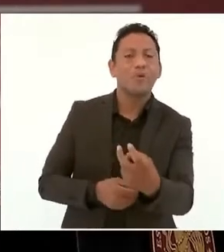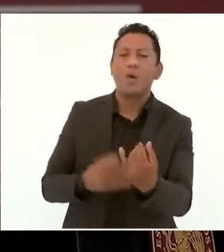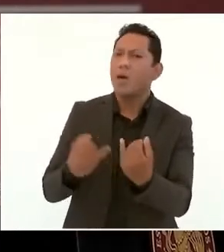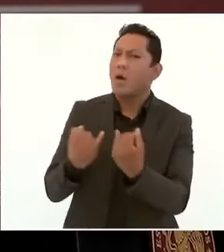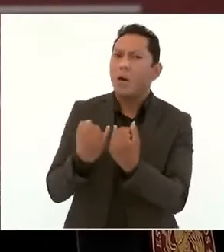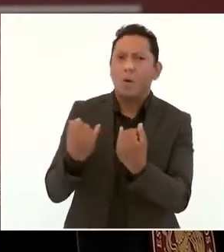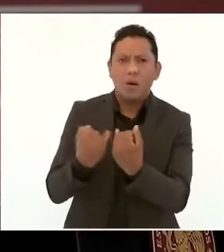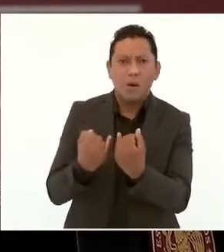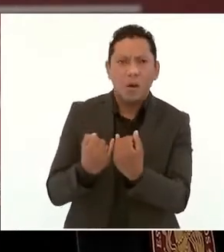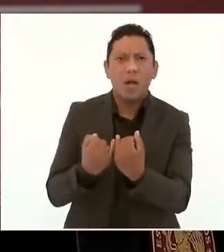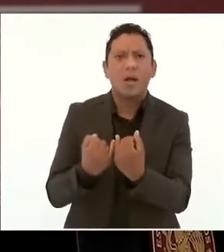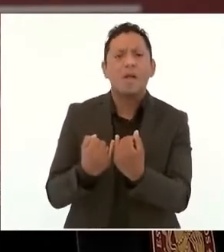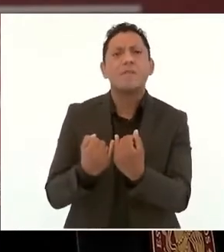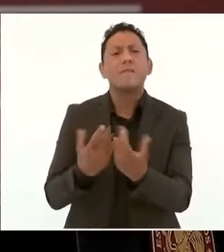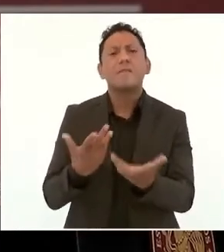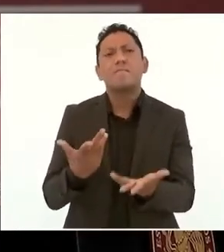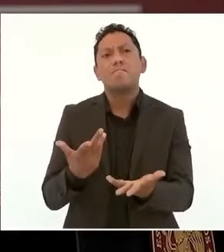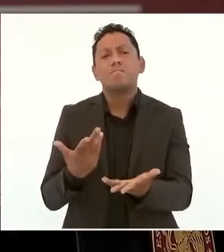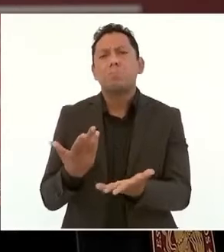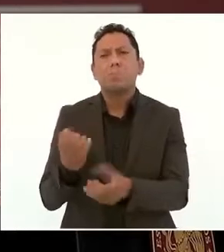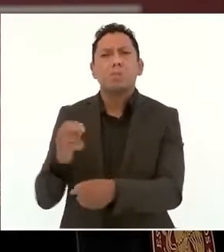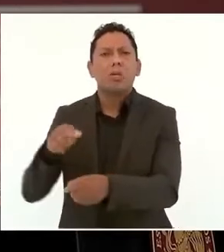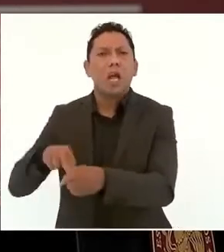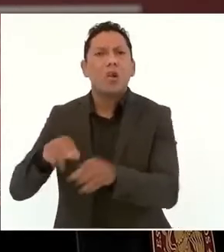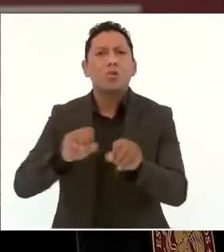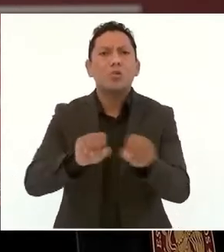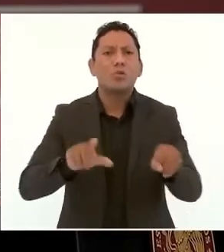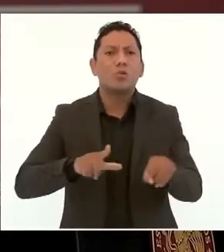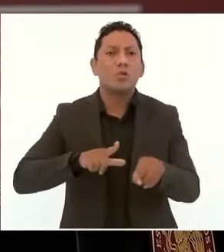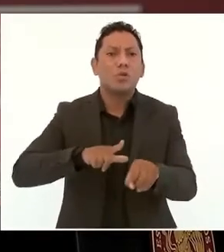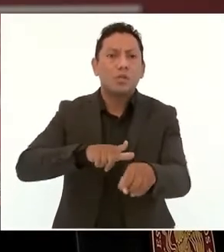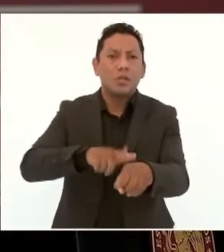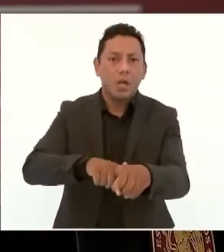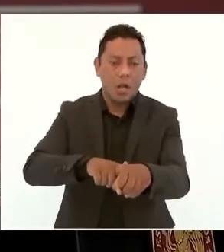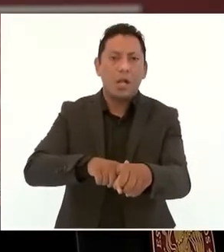también en lo social,